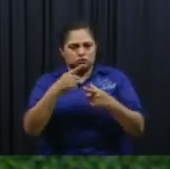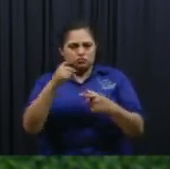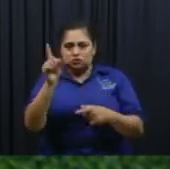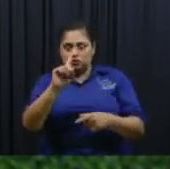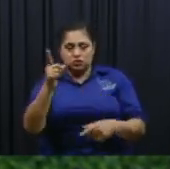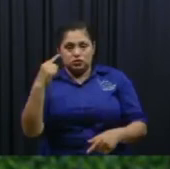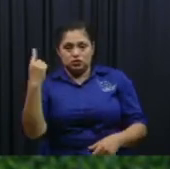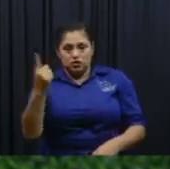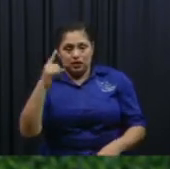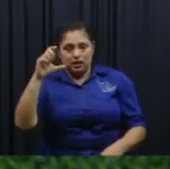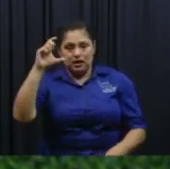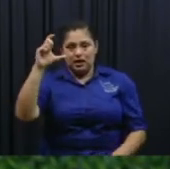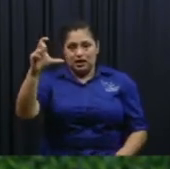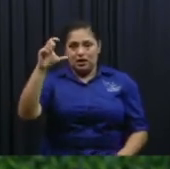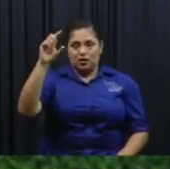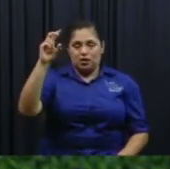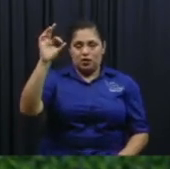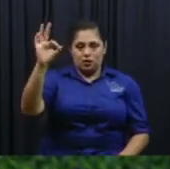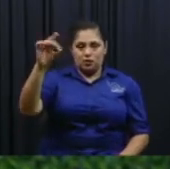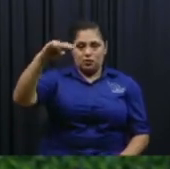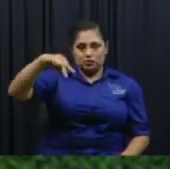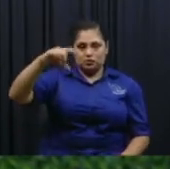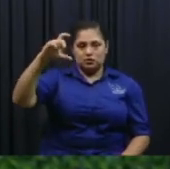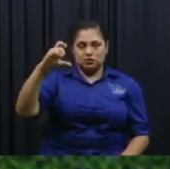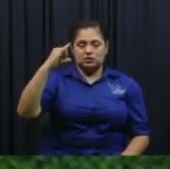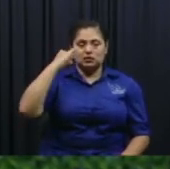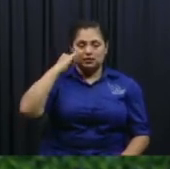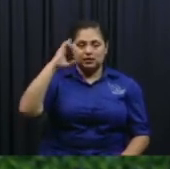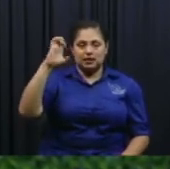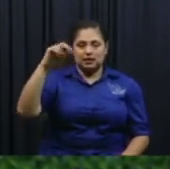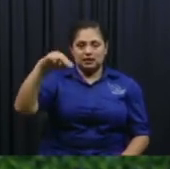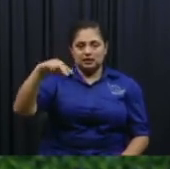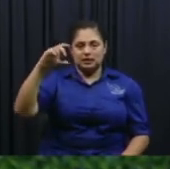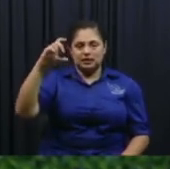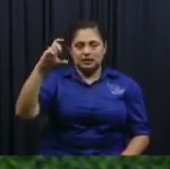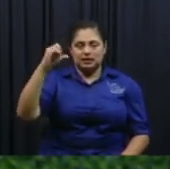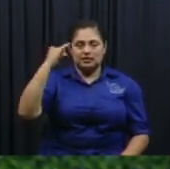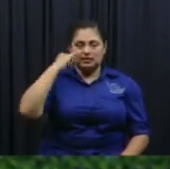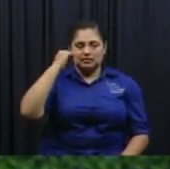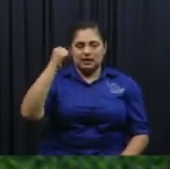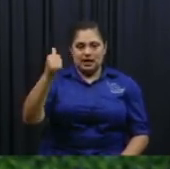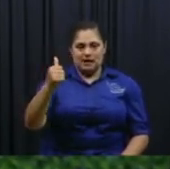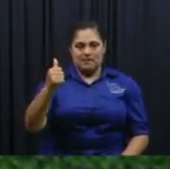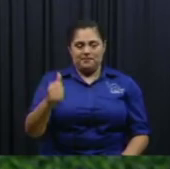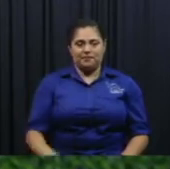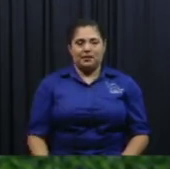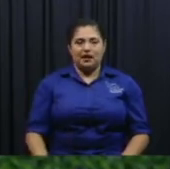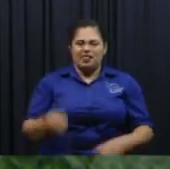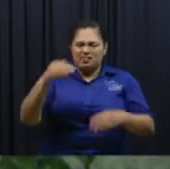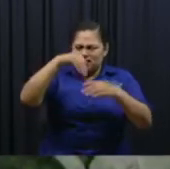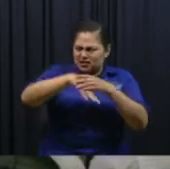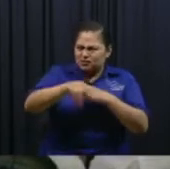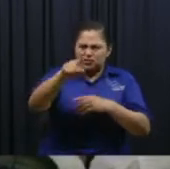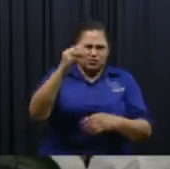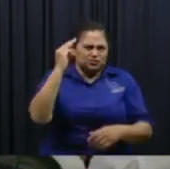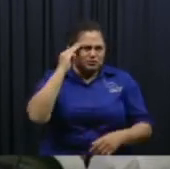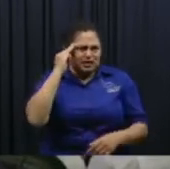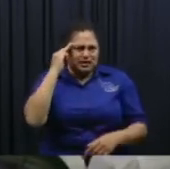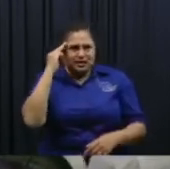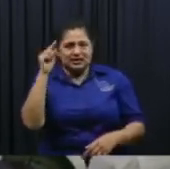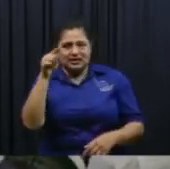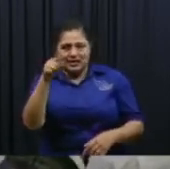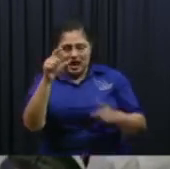solamente en la conciencia ahí está palpitante la palabra abundantemente la palabra de